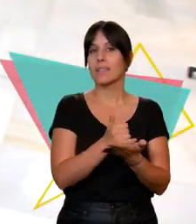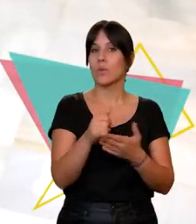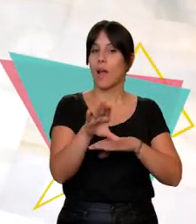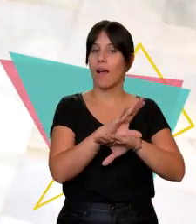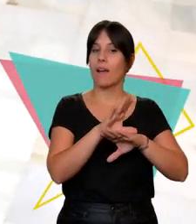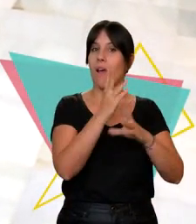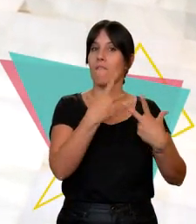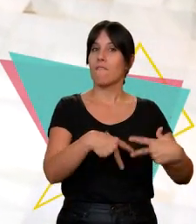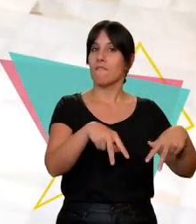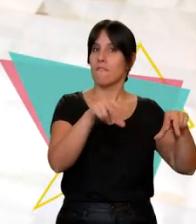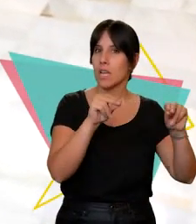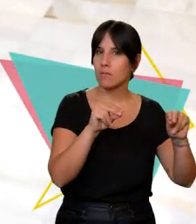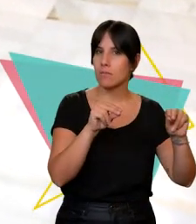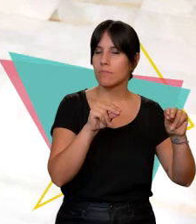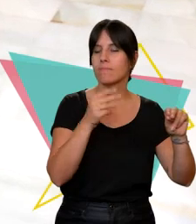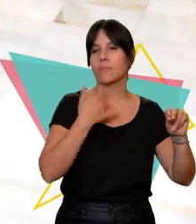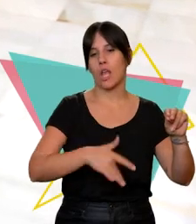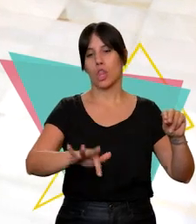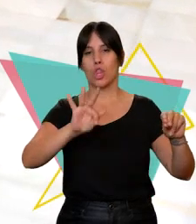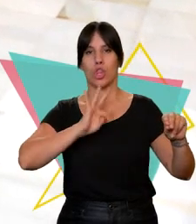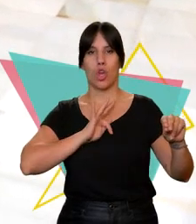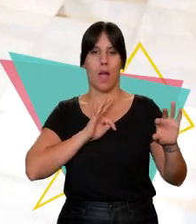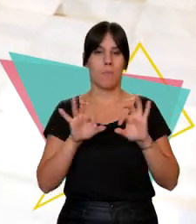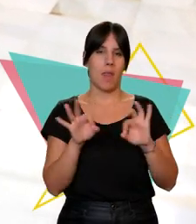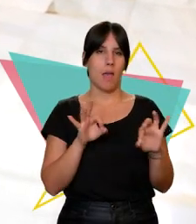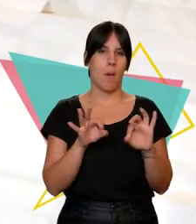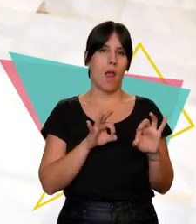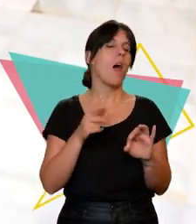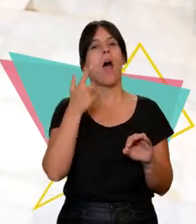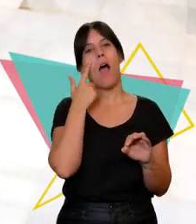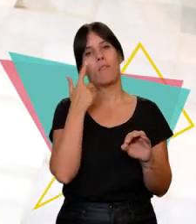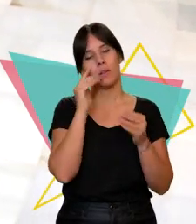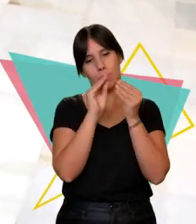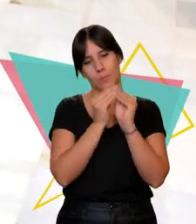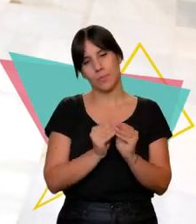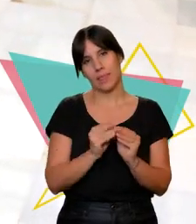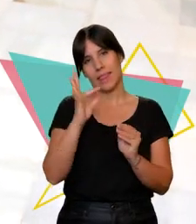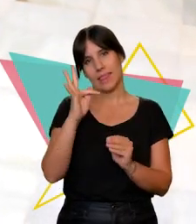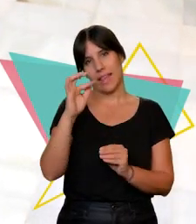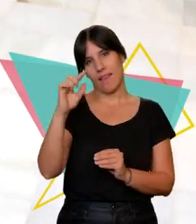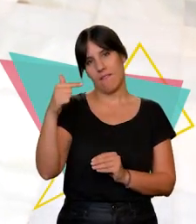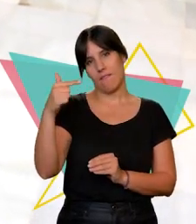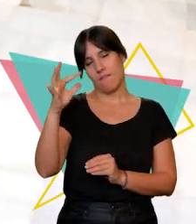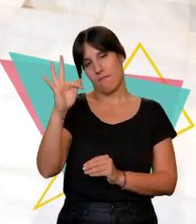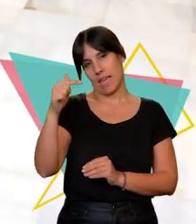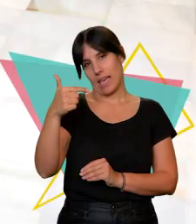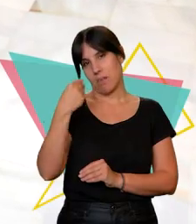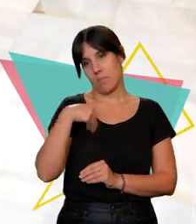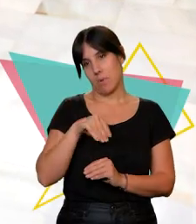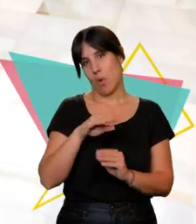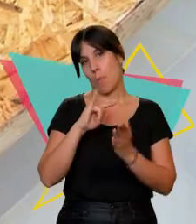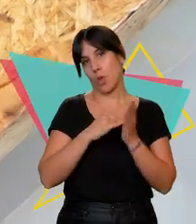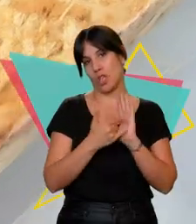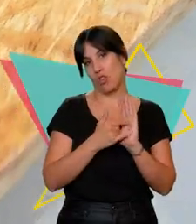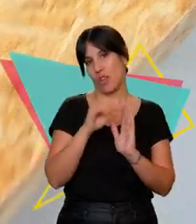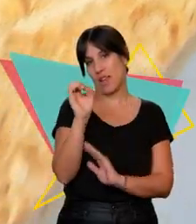asignaturas de la carrera, que me tocaba pues programar, vamos, desarrollar el TFG, el proyecto de TFG del